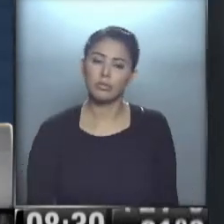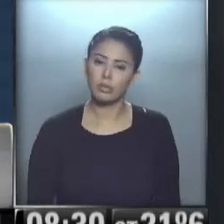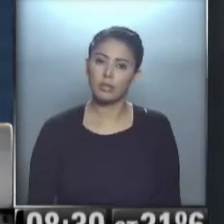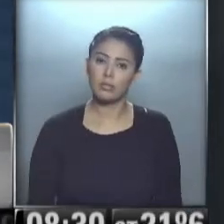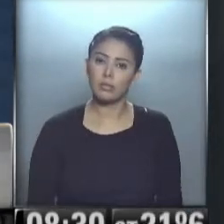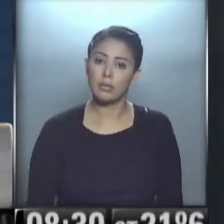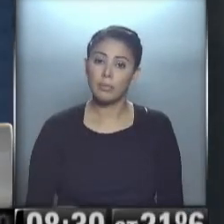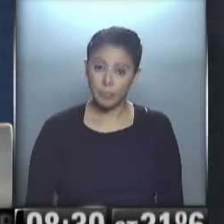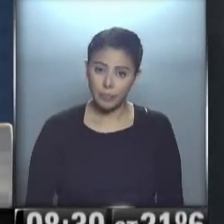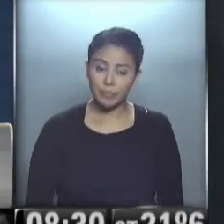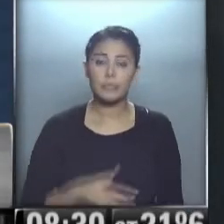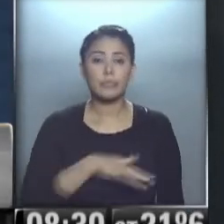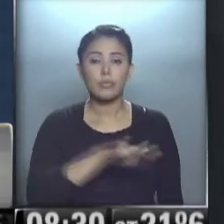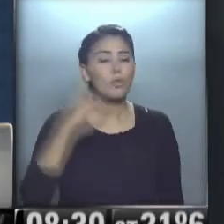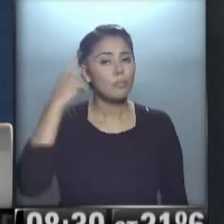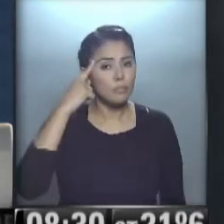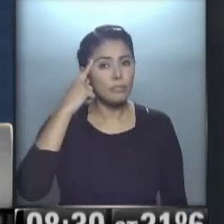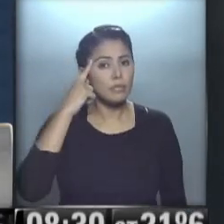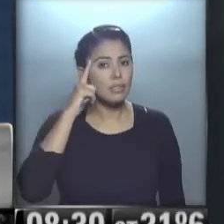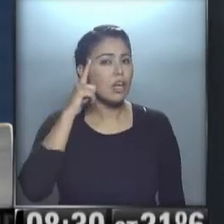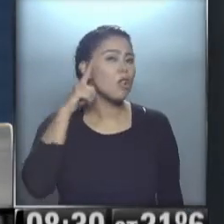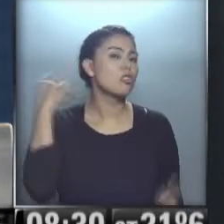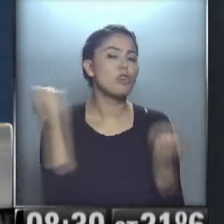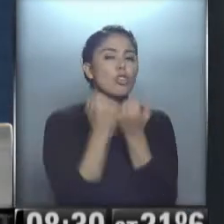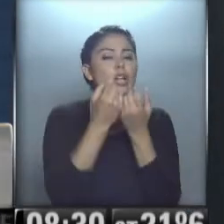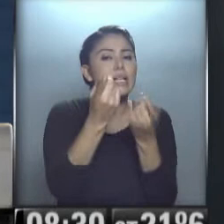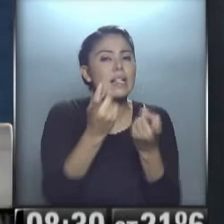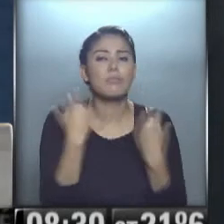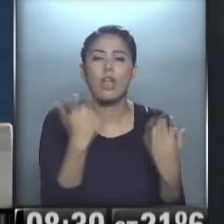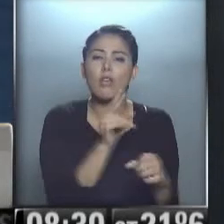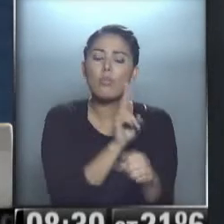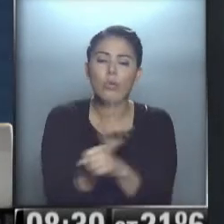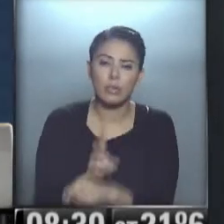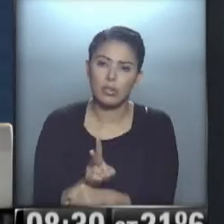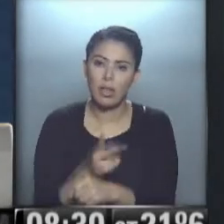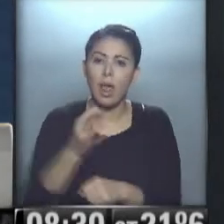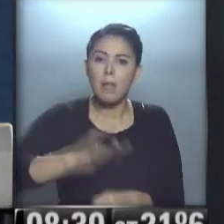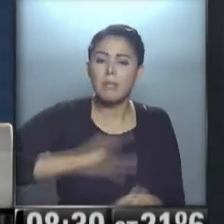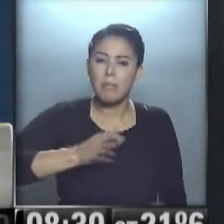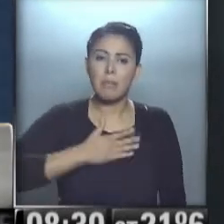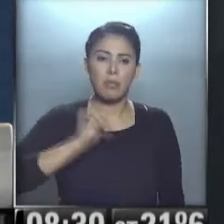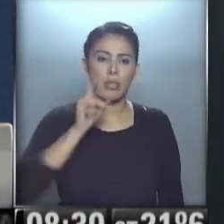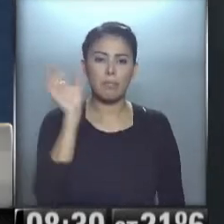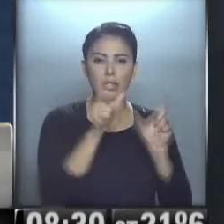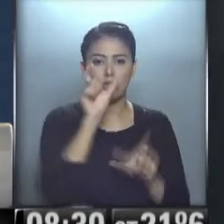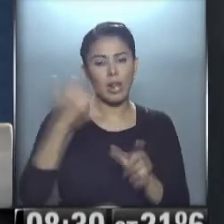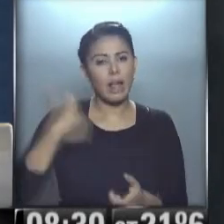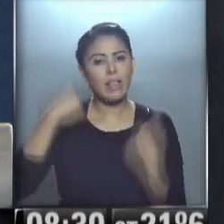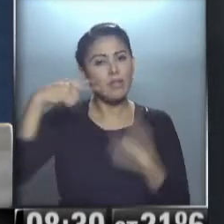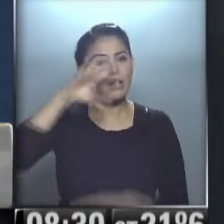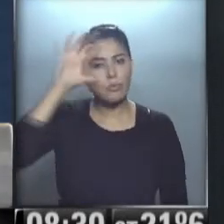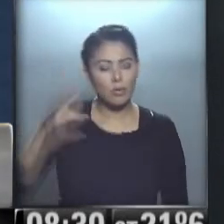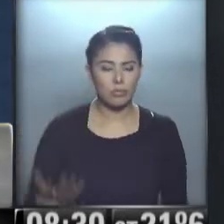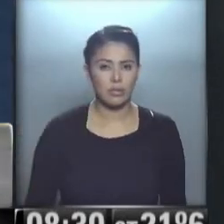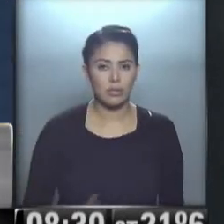de lo que nosotros consideramos el monitoreo adecuado para proteger la vida y el patrimonio de los argentinos en distintas jurisdicciones